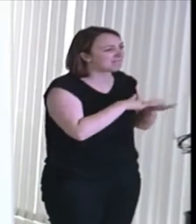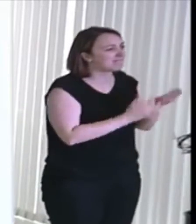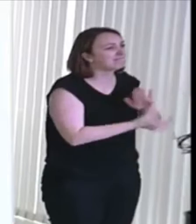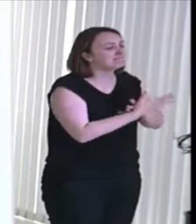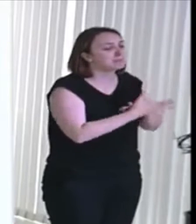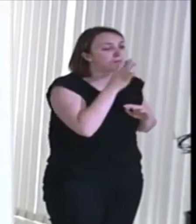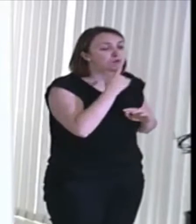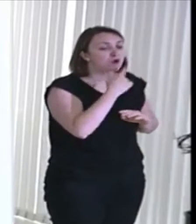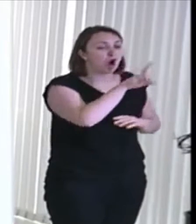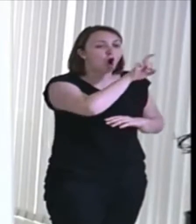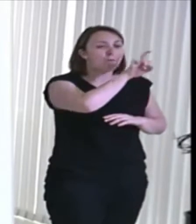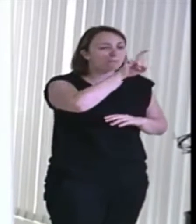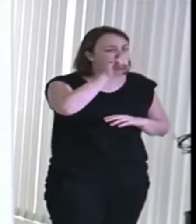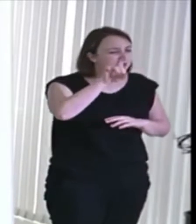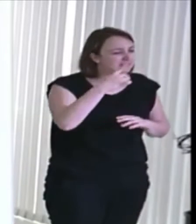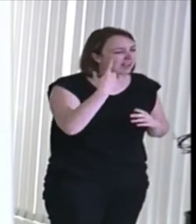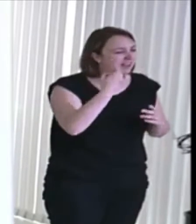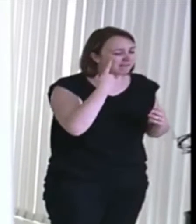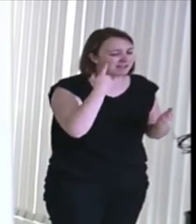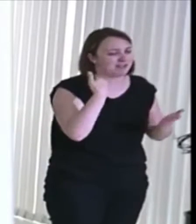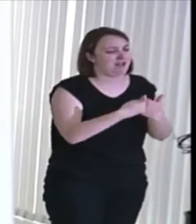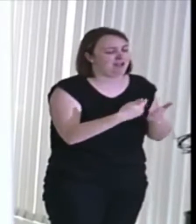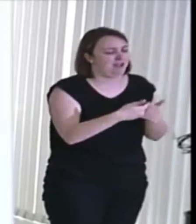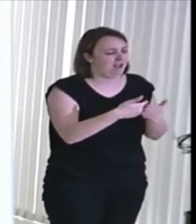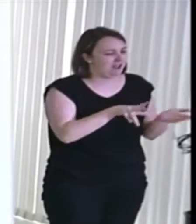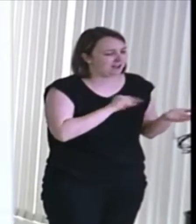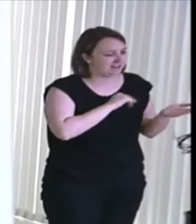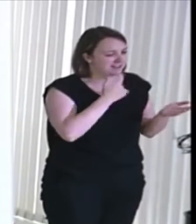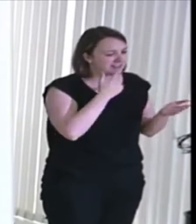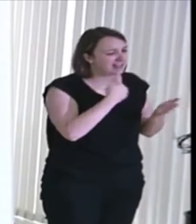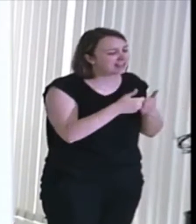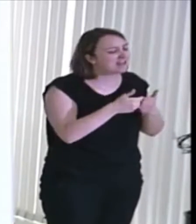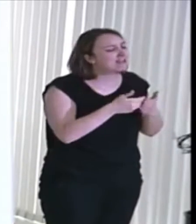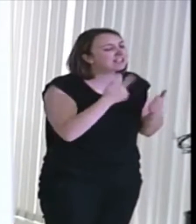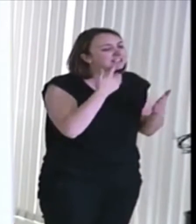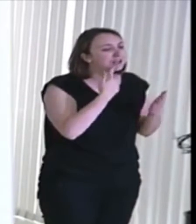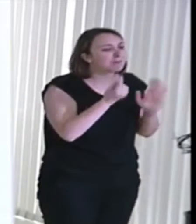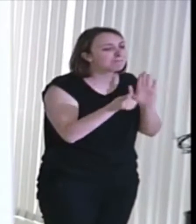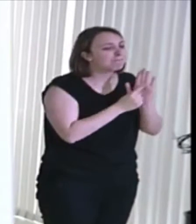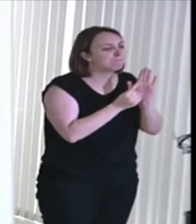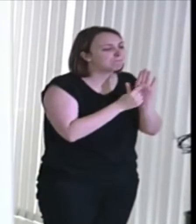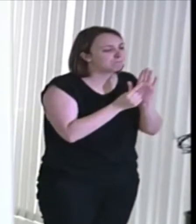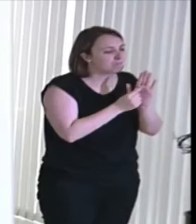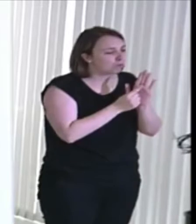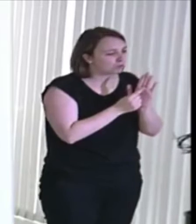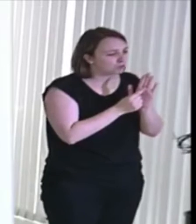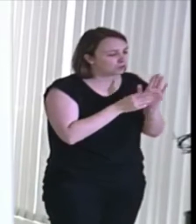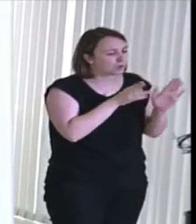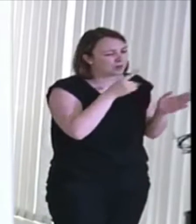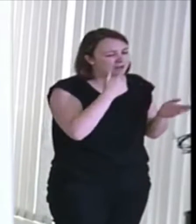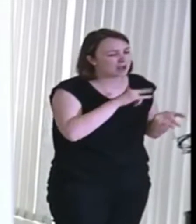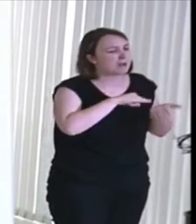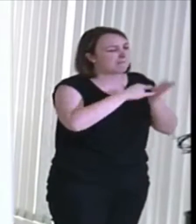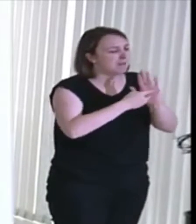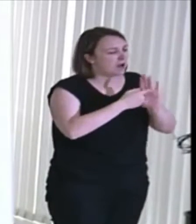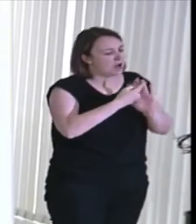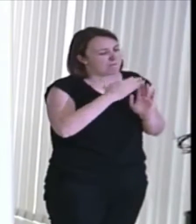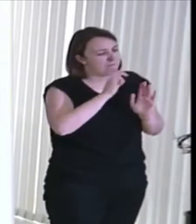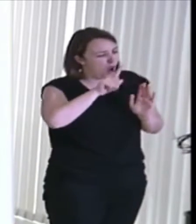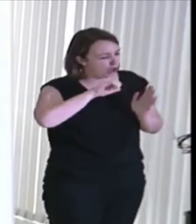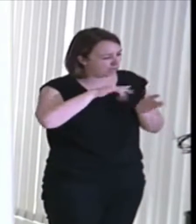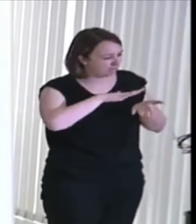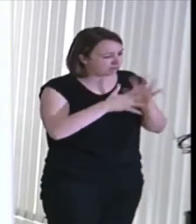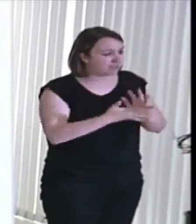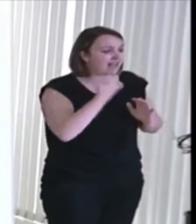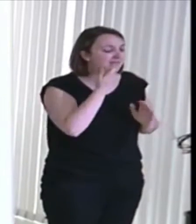los profesores necesitan acreditar una manera de conseguir puntos para la acreditación con todo el cambio, plan Bolonia y demás,